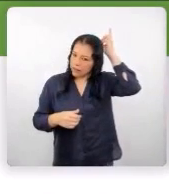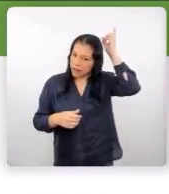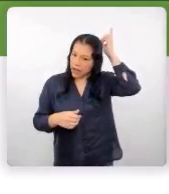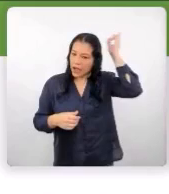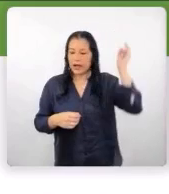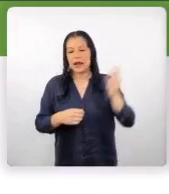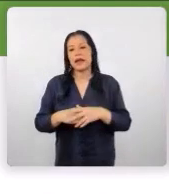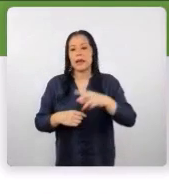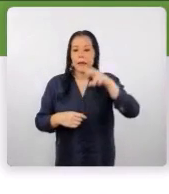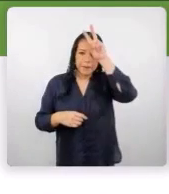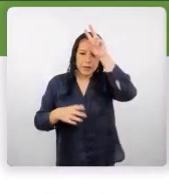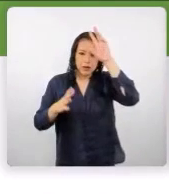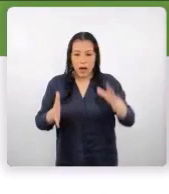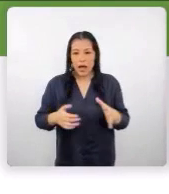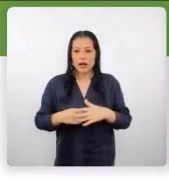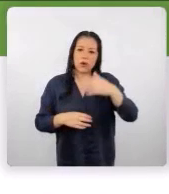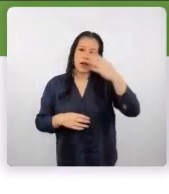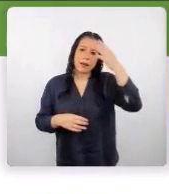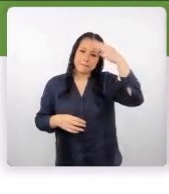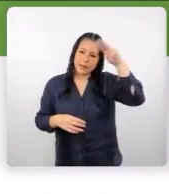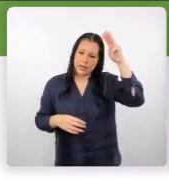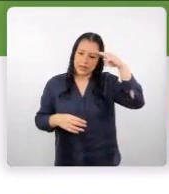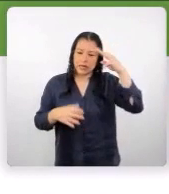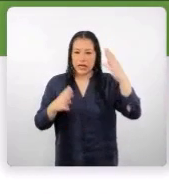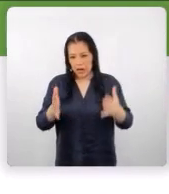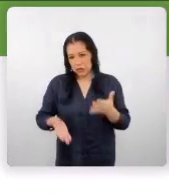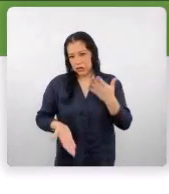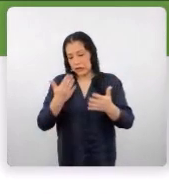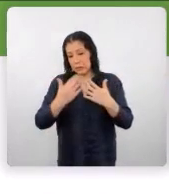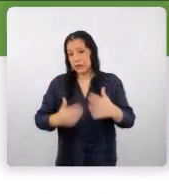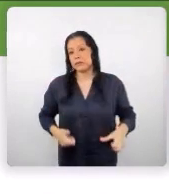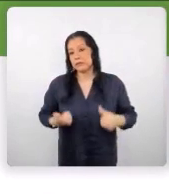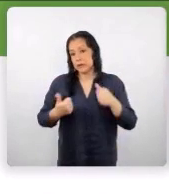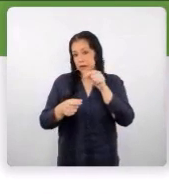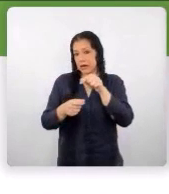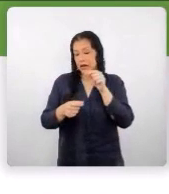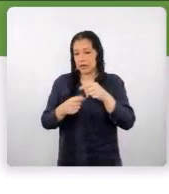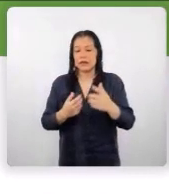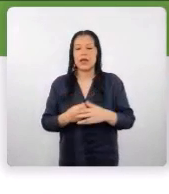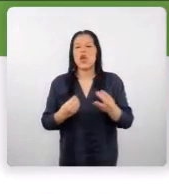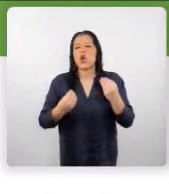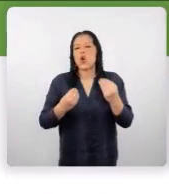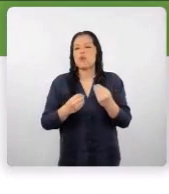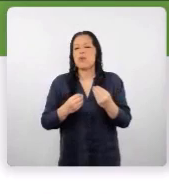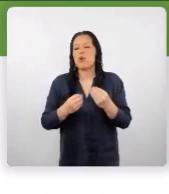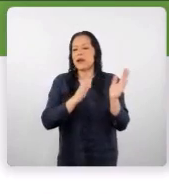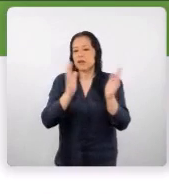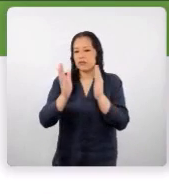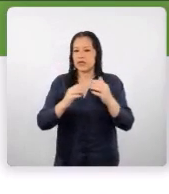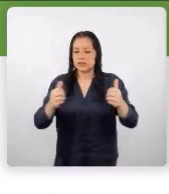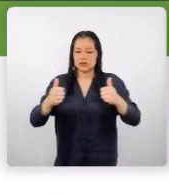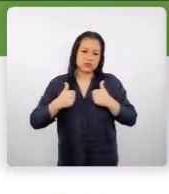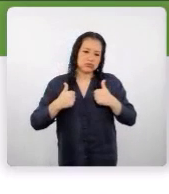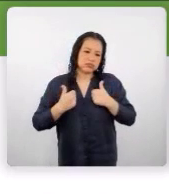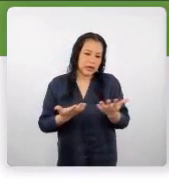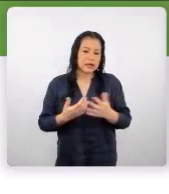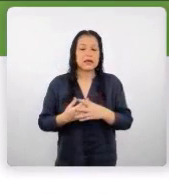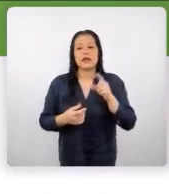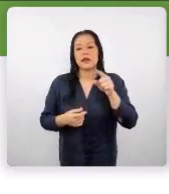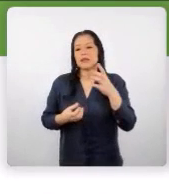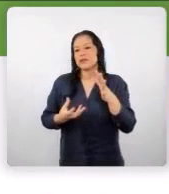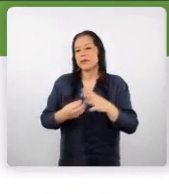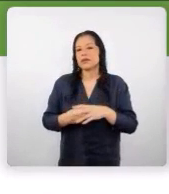el mexicano, que puedan vivir en Emiratos Árabes Unidos, donde se ve las razones por las cuales tienen por lo menos